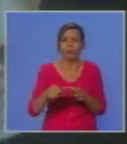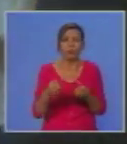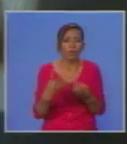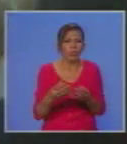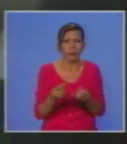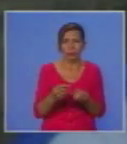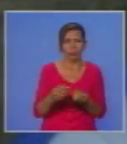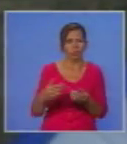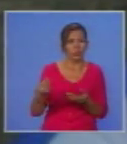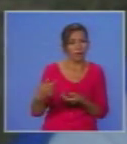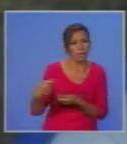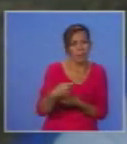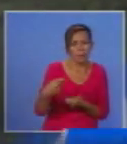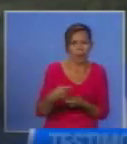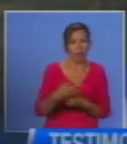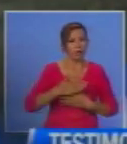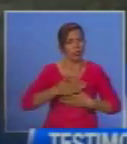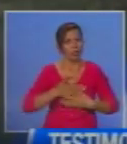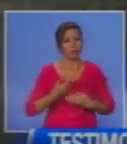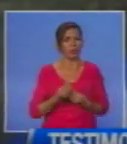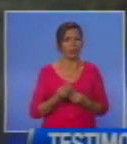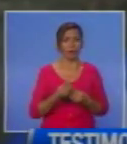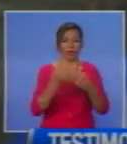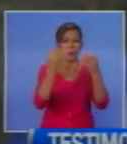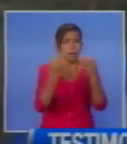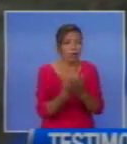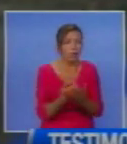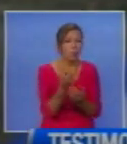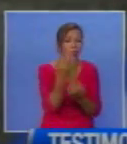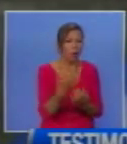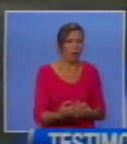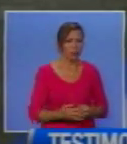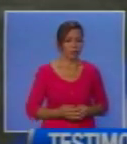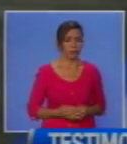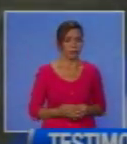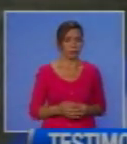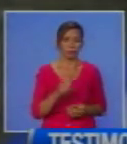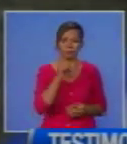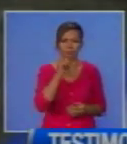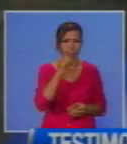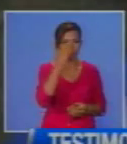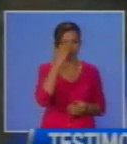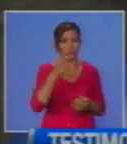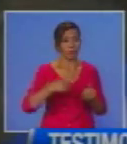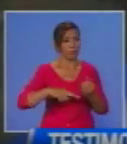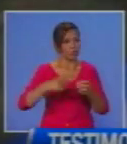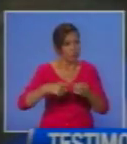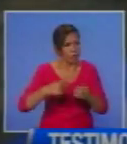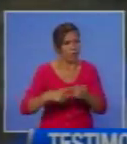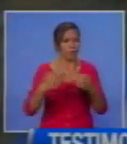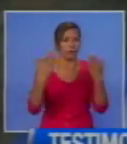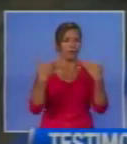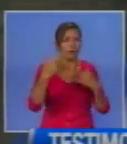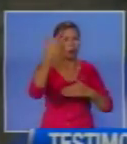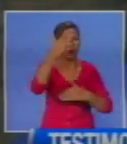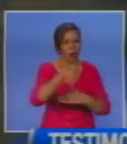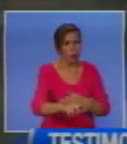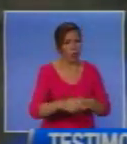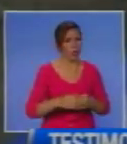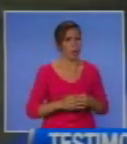se debe determinar. O en Quito, en Guayaquil, tienen Loja, tienen a nivel nacional. El señor estaba hablando que hasta en